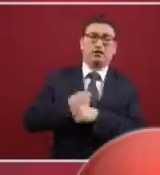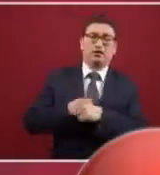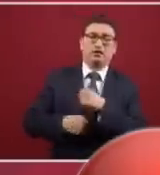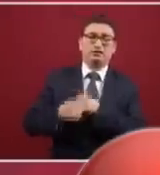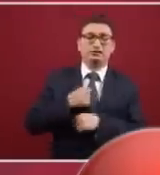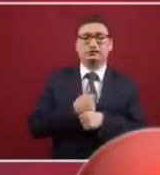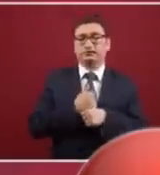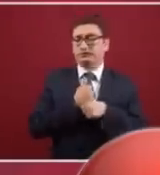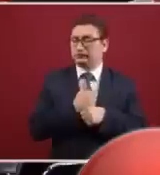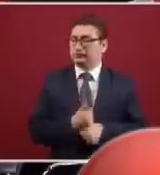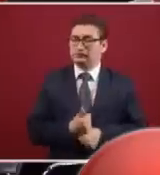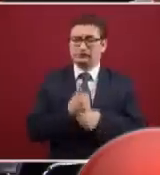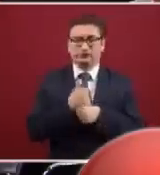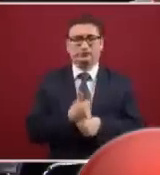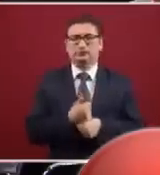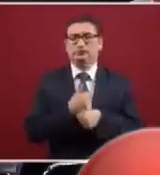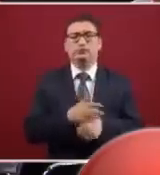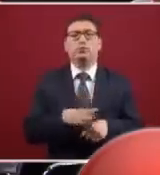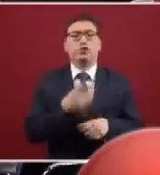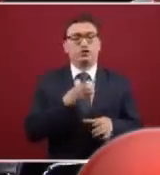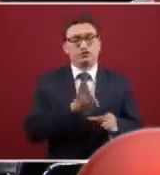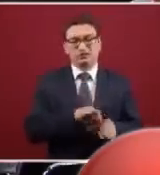siglos fraudes electorales.